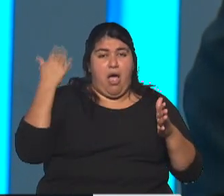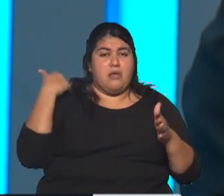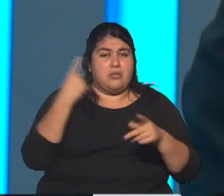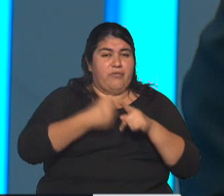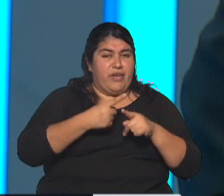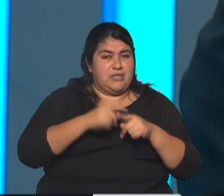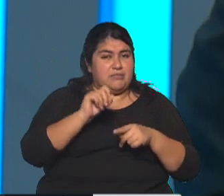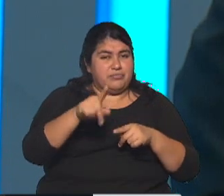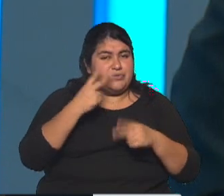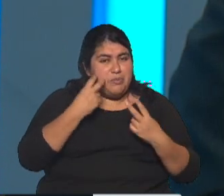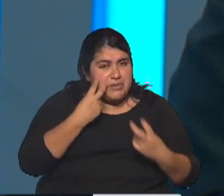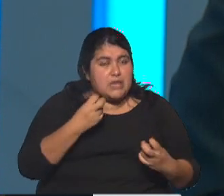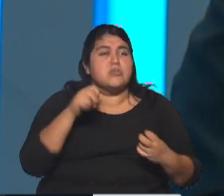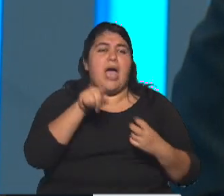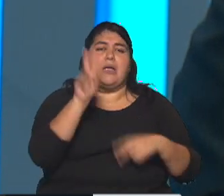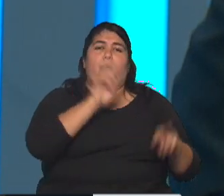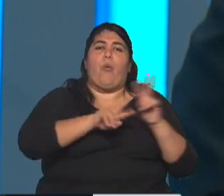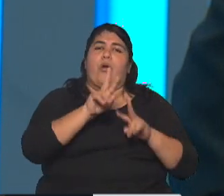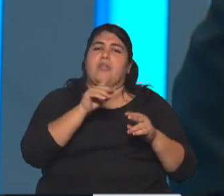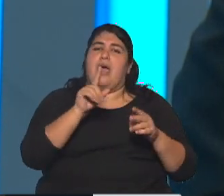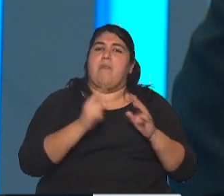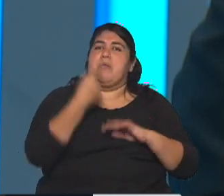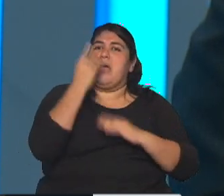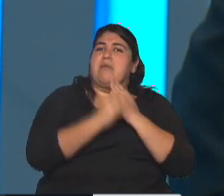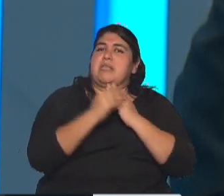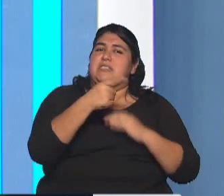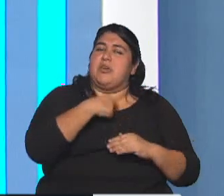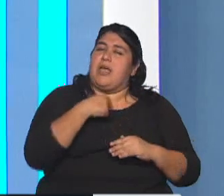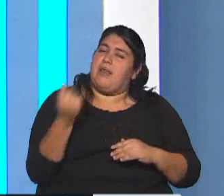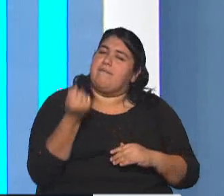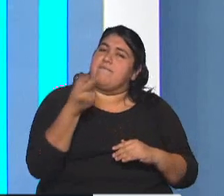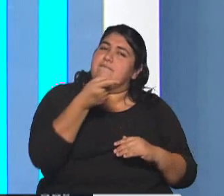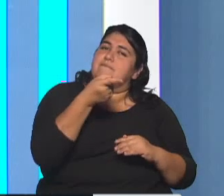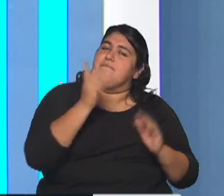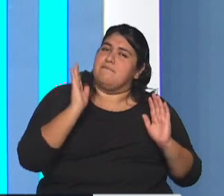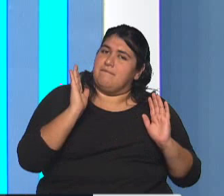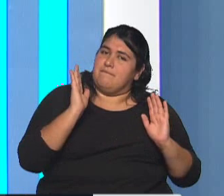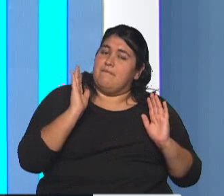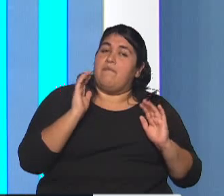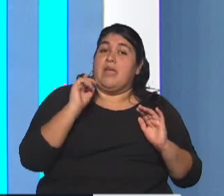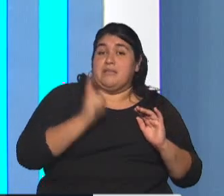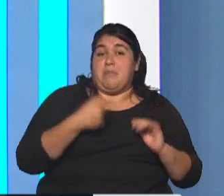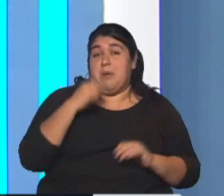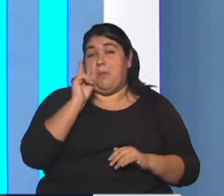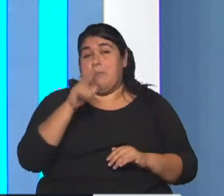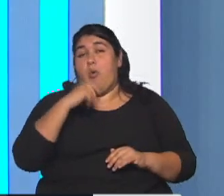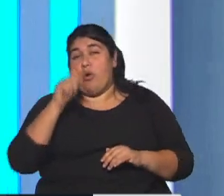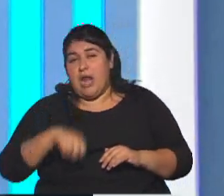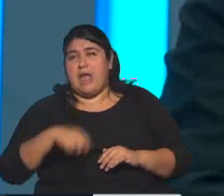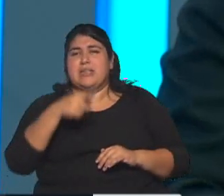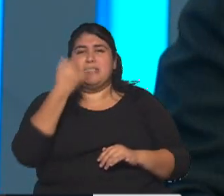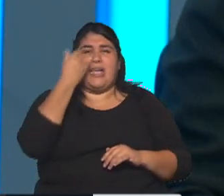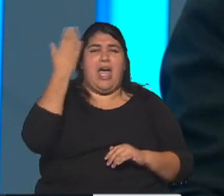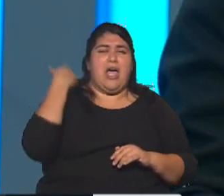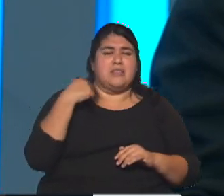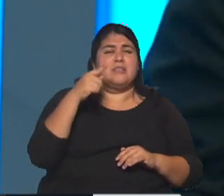me parece que hay una búsqueda claramente de primer ministro. De querer compensar un poco. Exactamente, de hecho también lo vemos con Ucrania, ¿no? Bien. Que viajó a